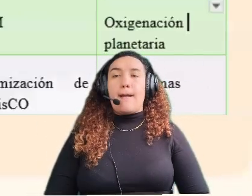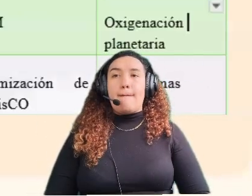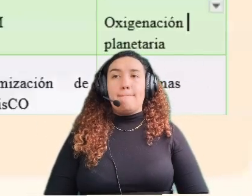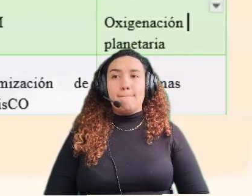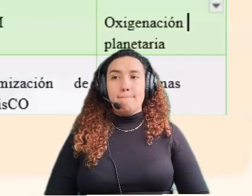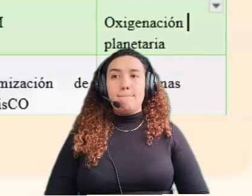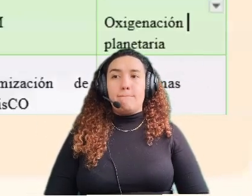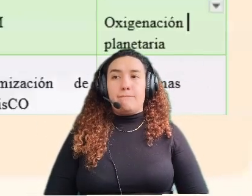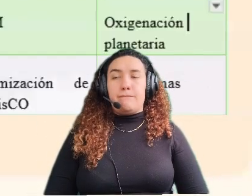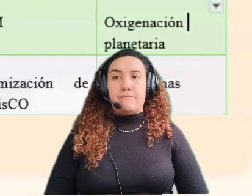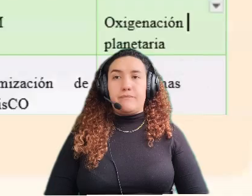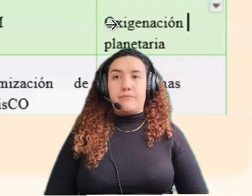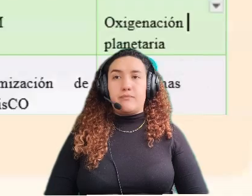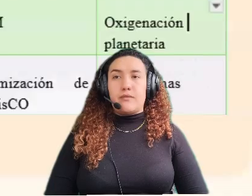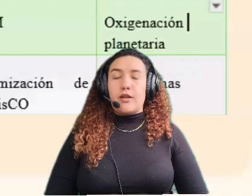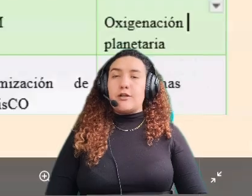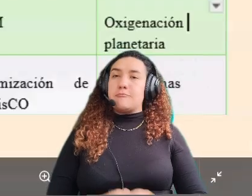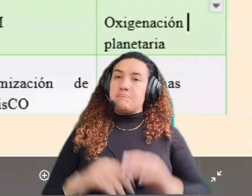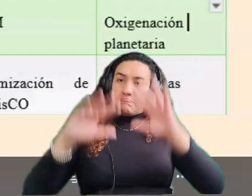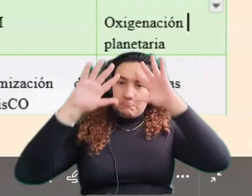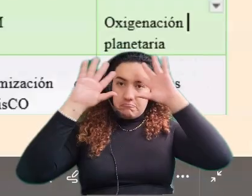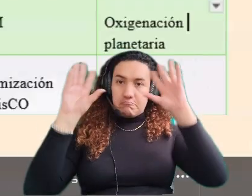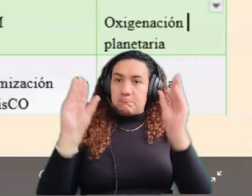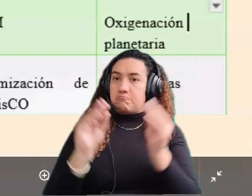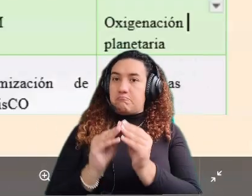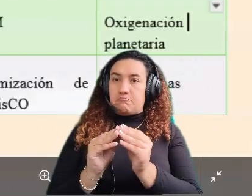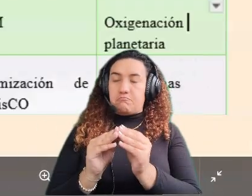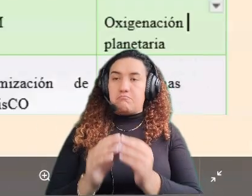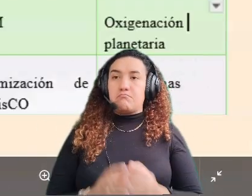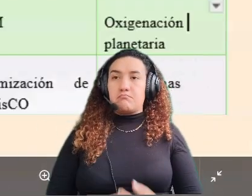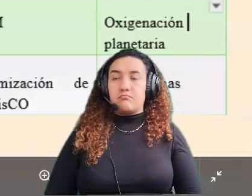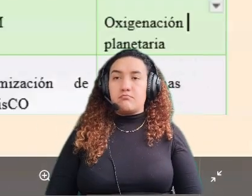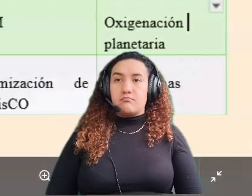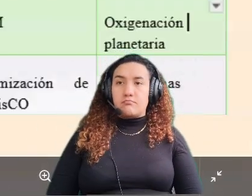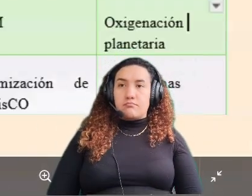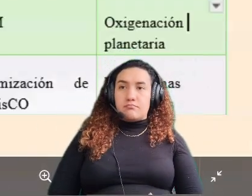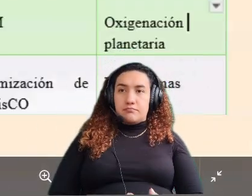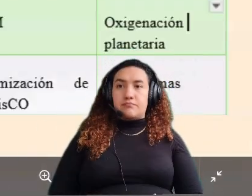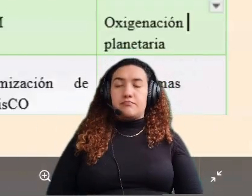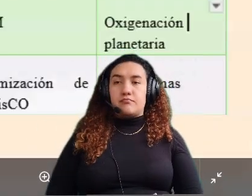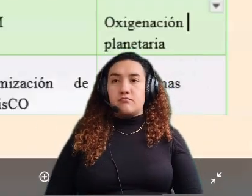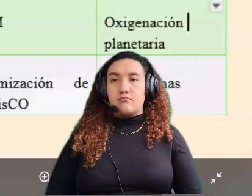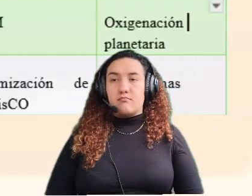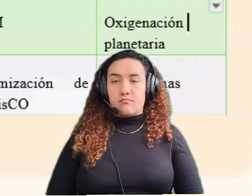Entonces, pues como una breve conclusión,